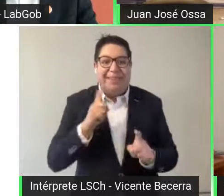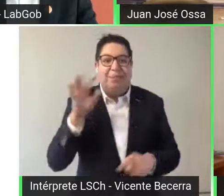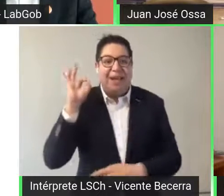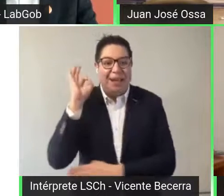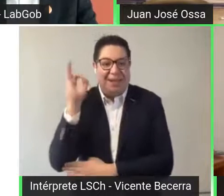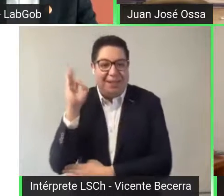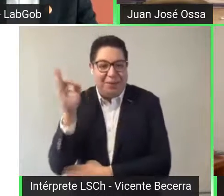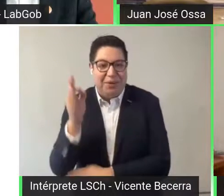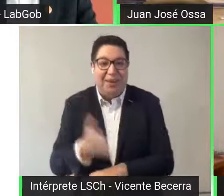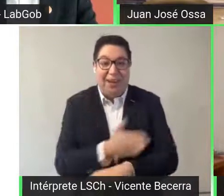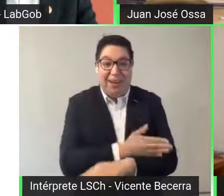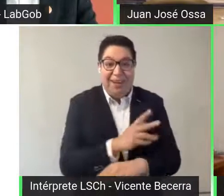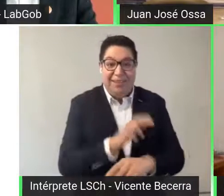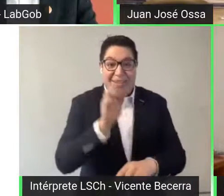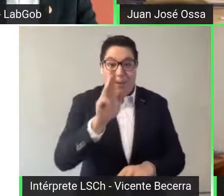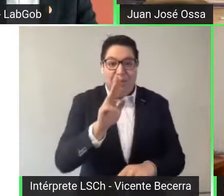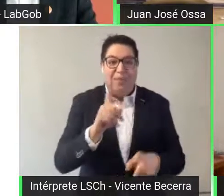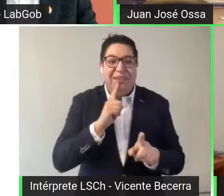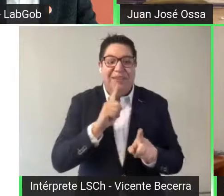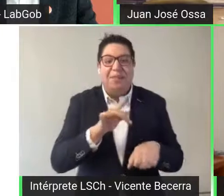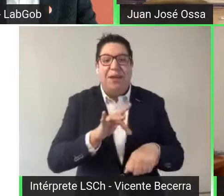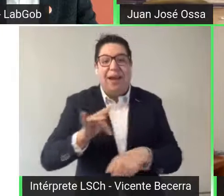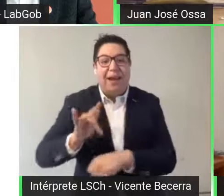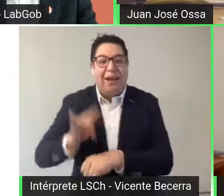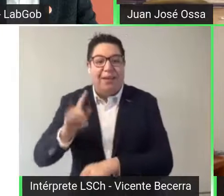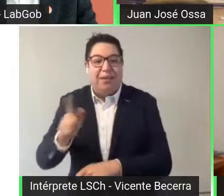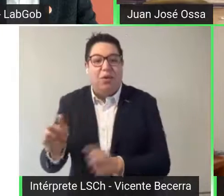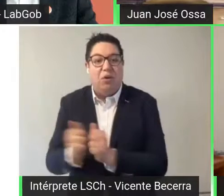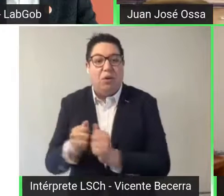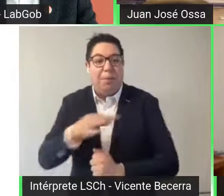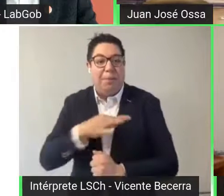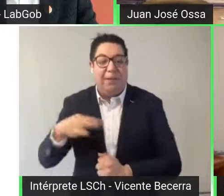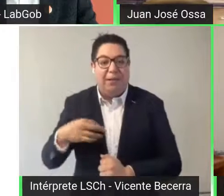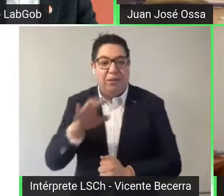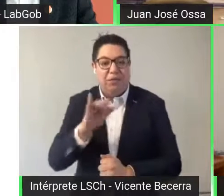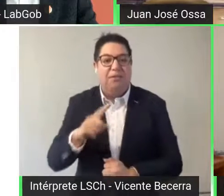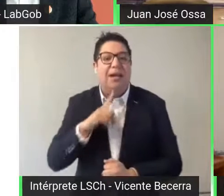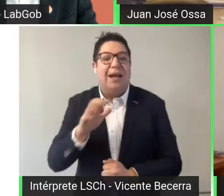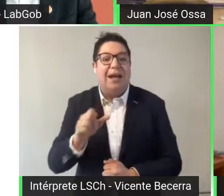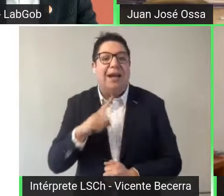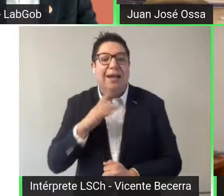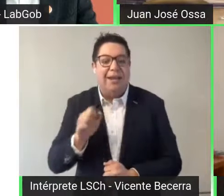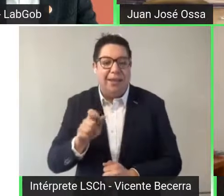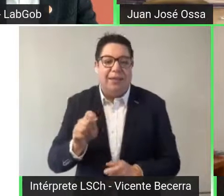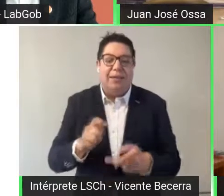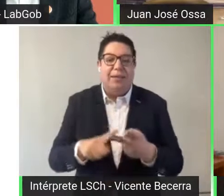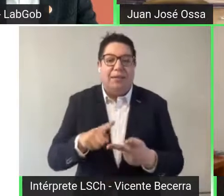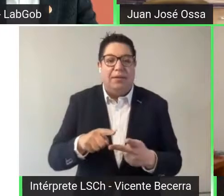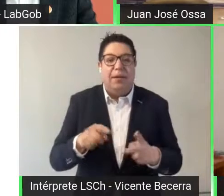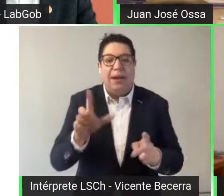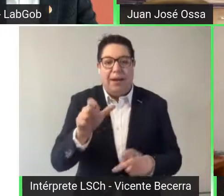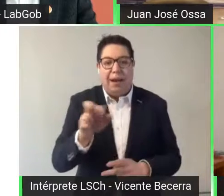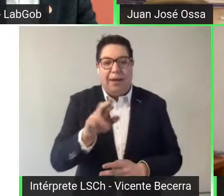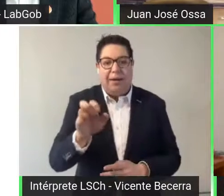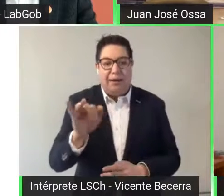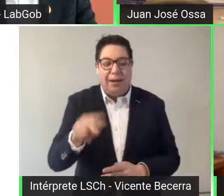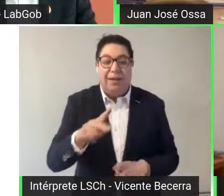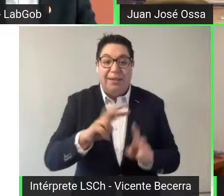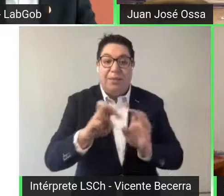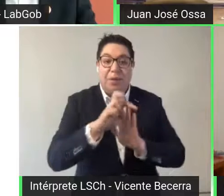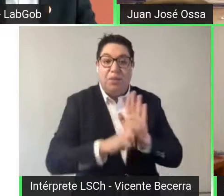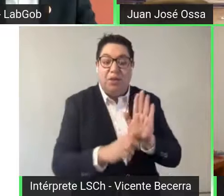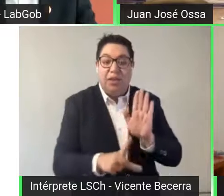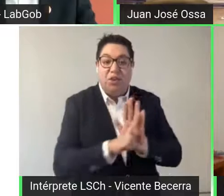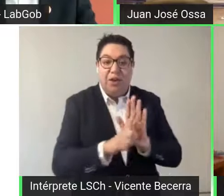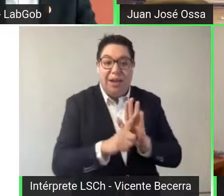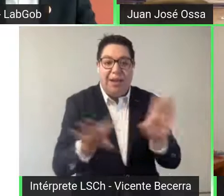como la que tuve a las 9, porque nos toca ahora junto a la ministra Zalaquet y el ministro Larraín explicar un poco este gran proyecto de ley que